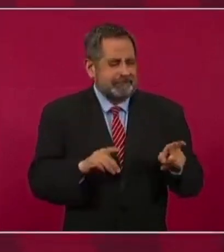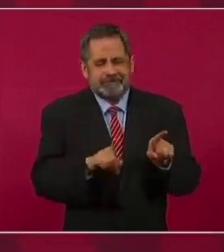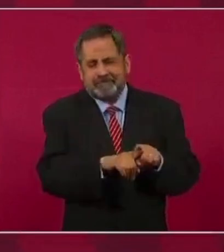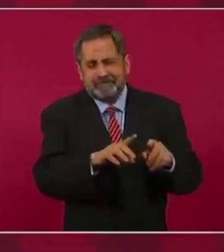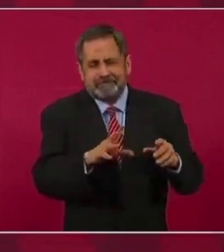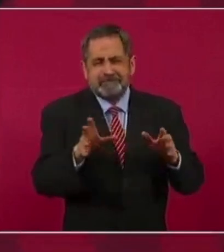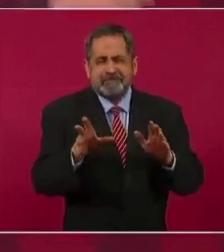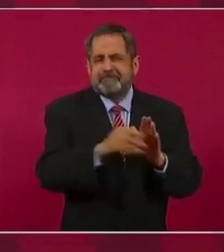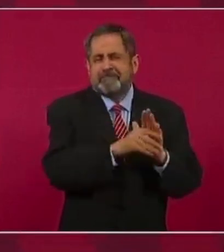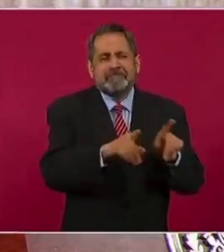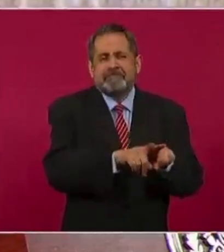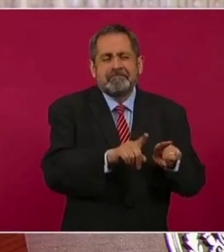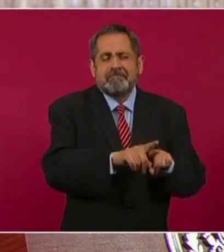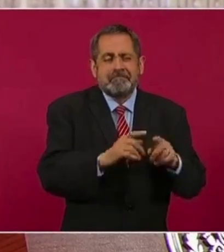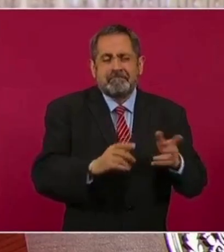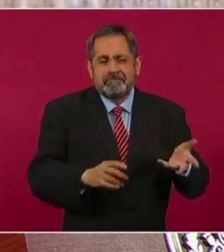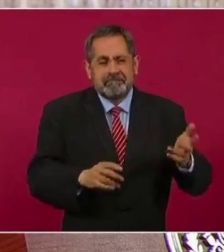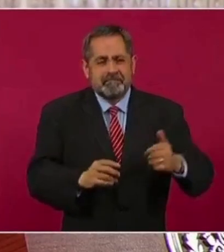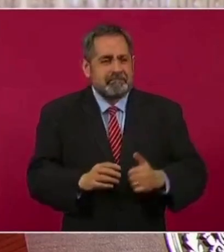Y hasta